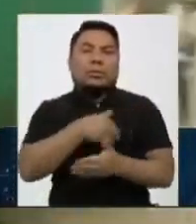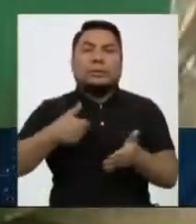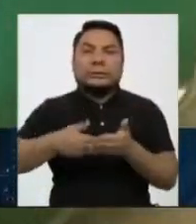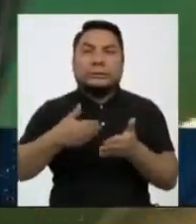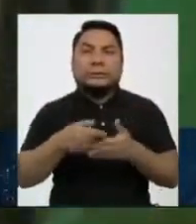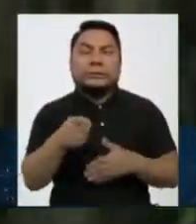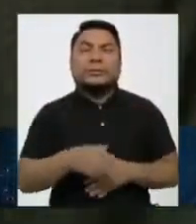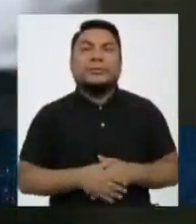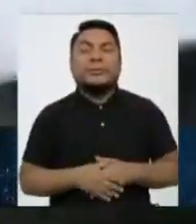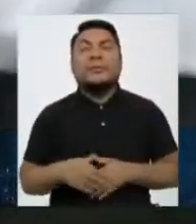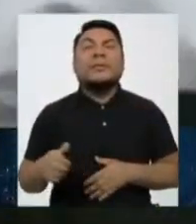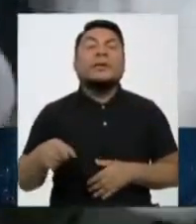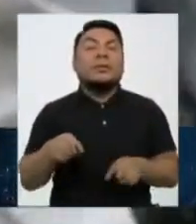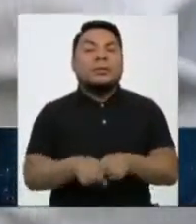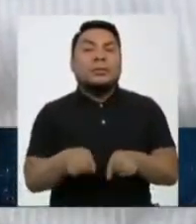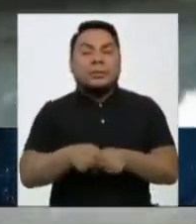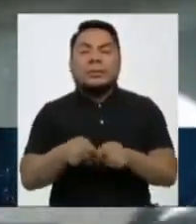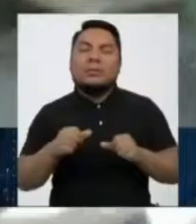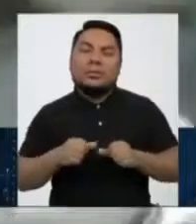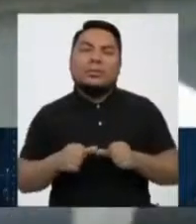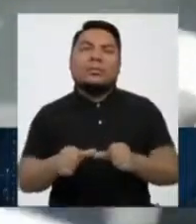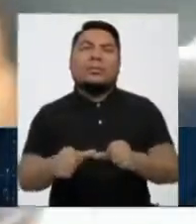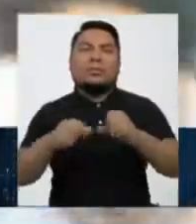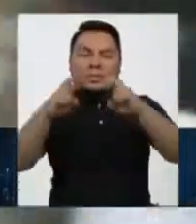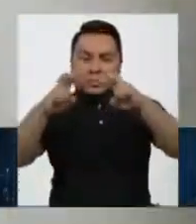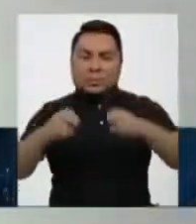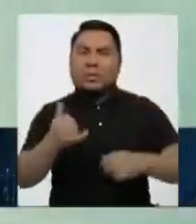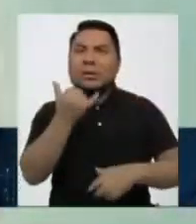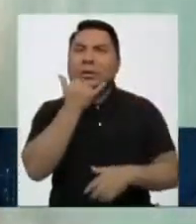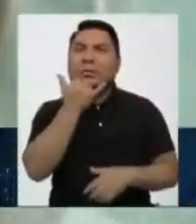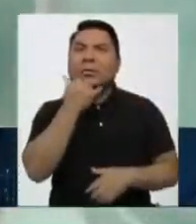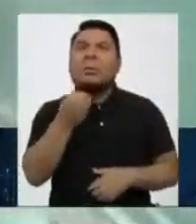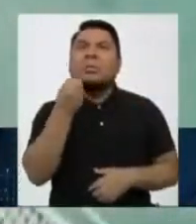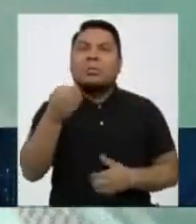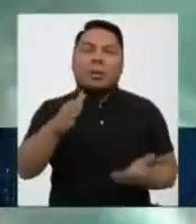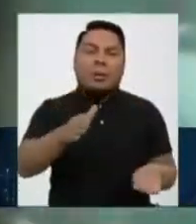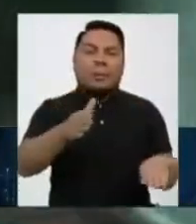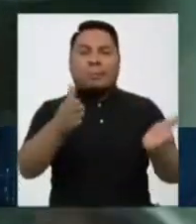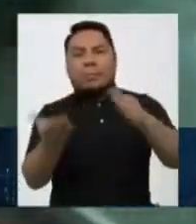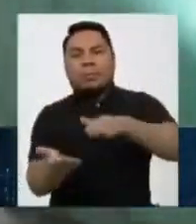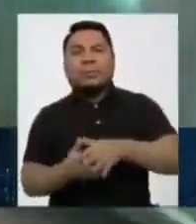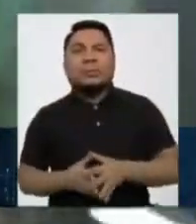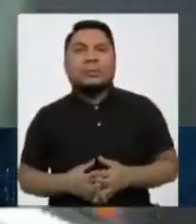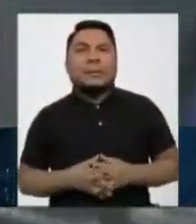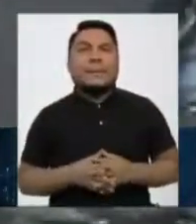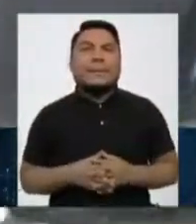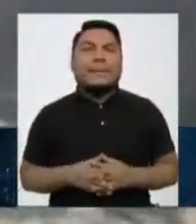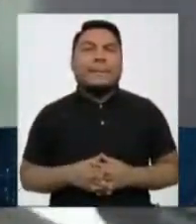localidad. Mientras tanto, continúan ya las investigaciones para determinar las causas de este accidente.